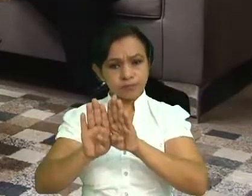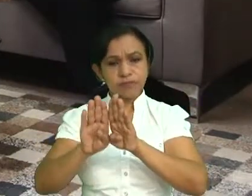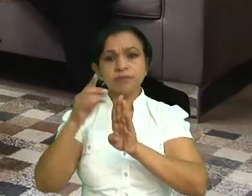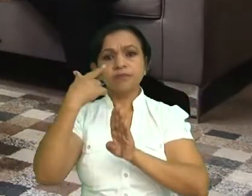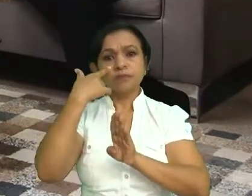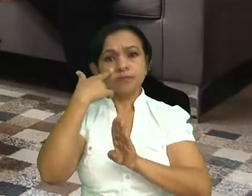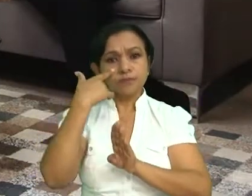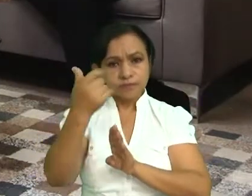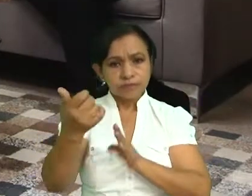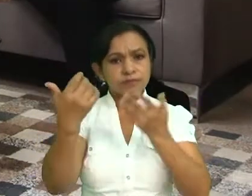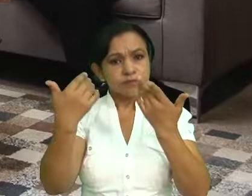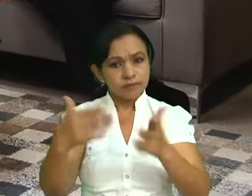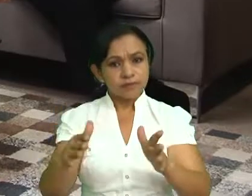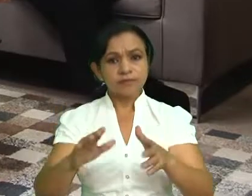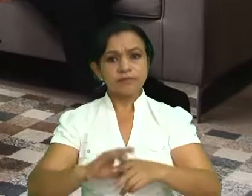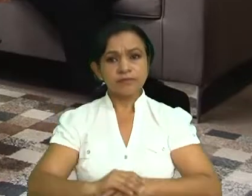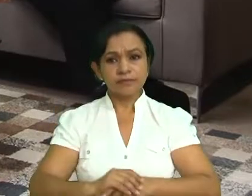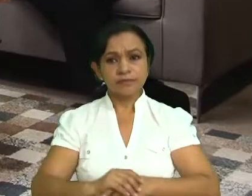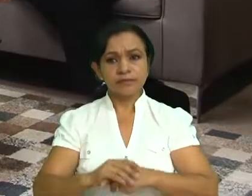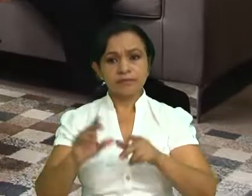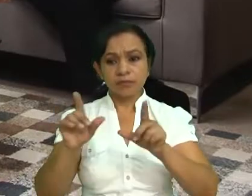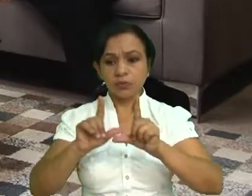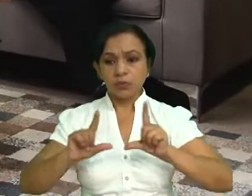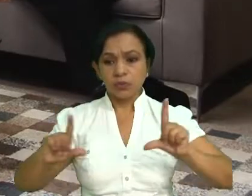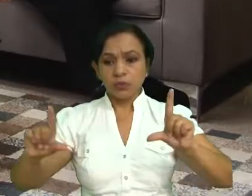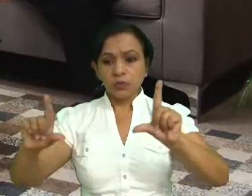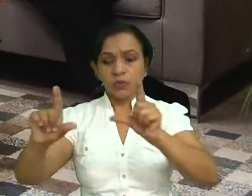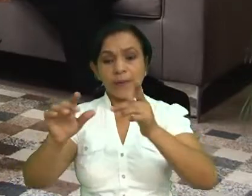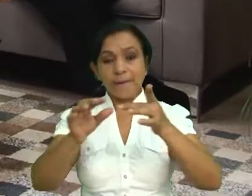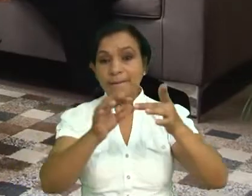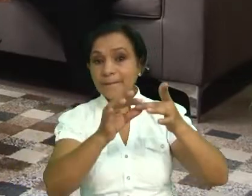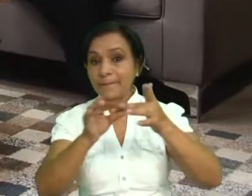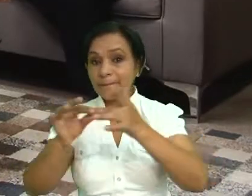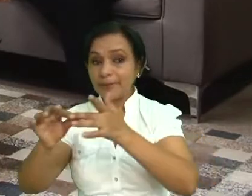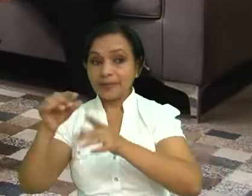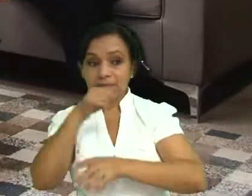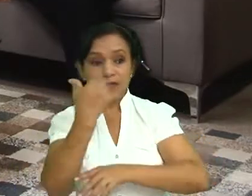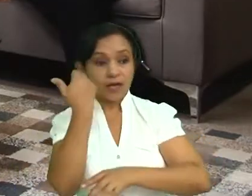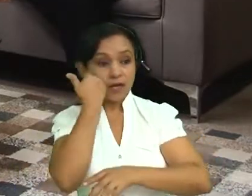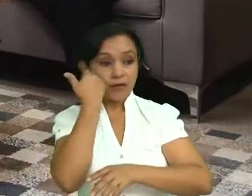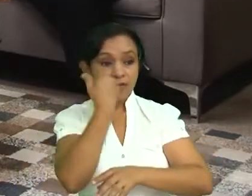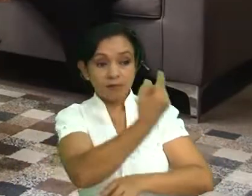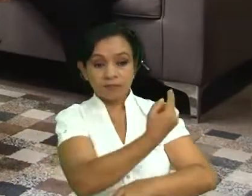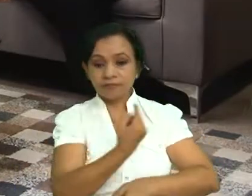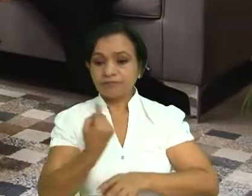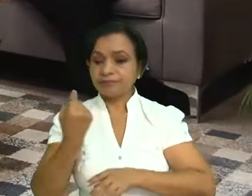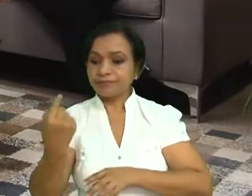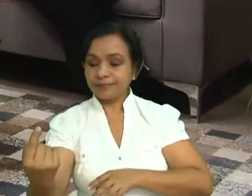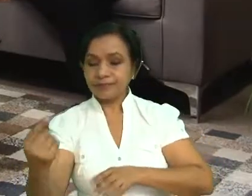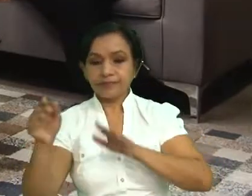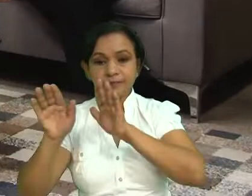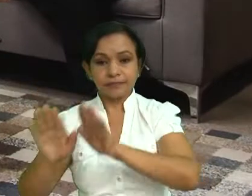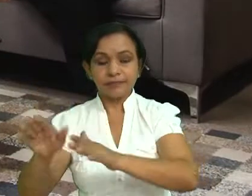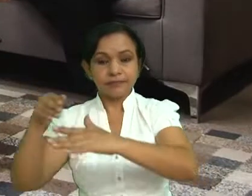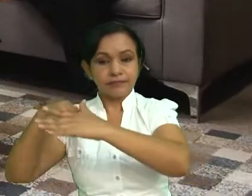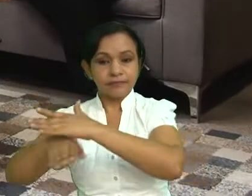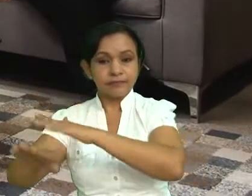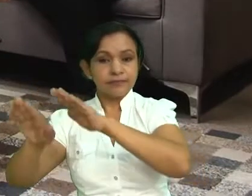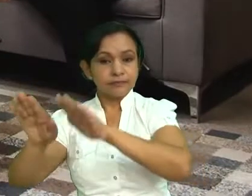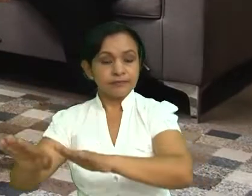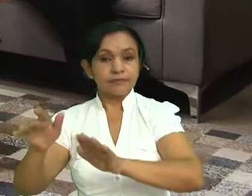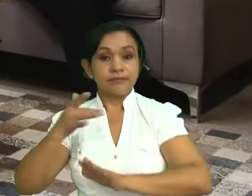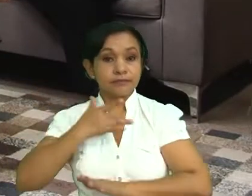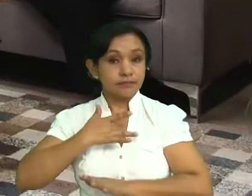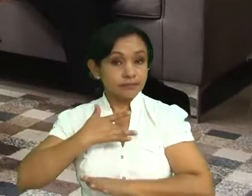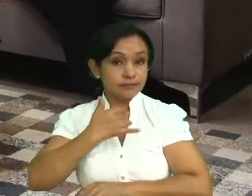los medios de comunicación, que hay una sala especial para atender a los pacientes donde se van a hospitalizar si fuese